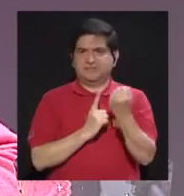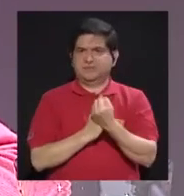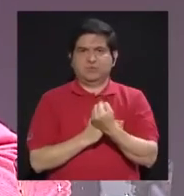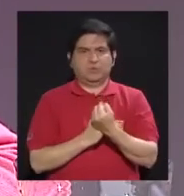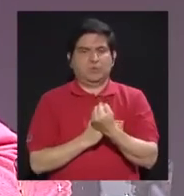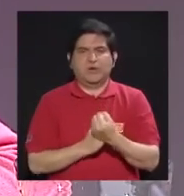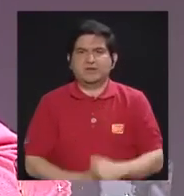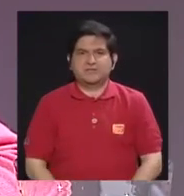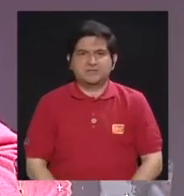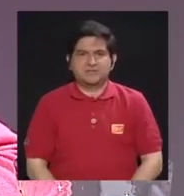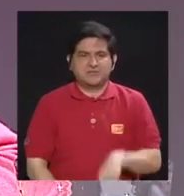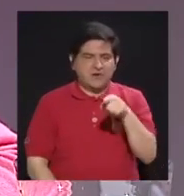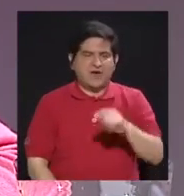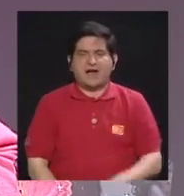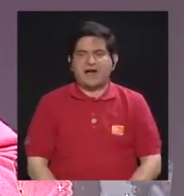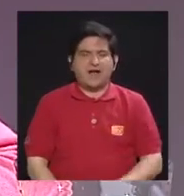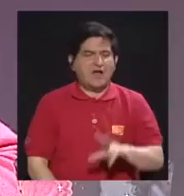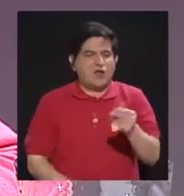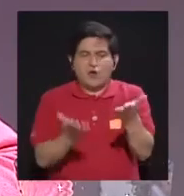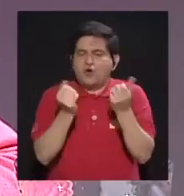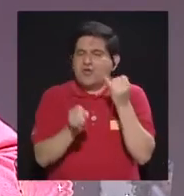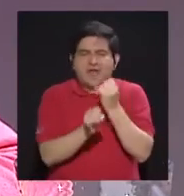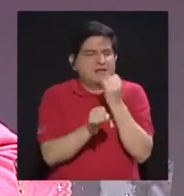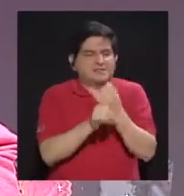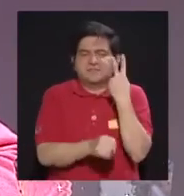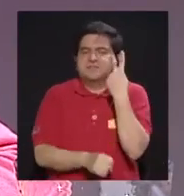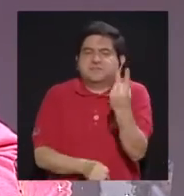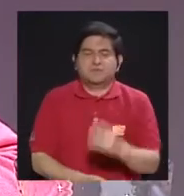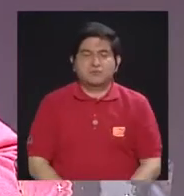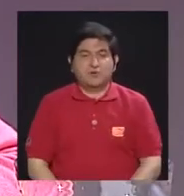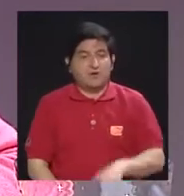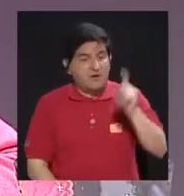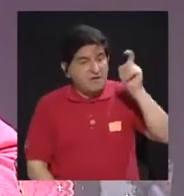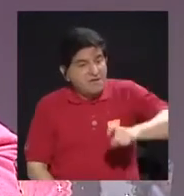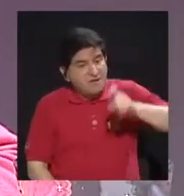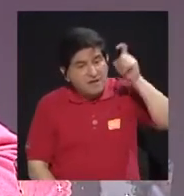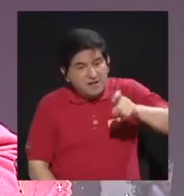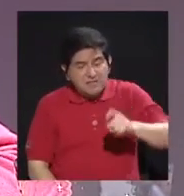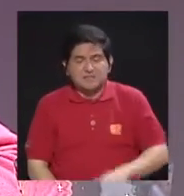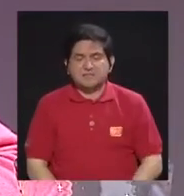ha habido una venda institucional y es la venda